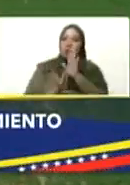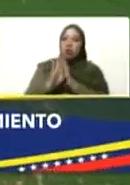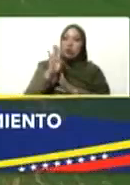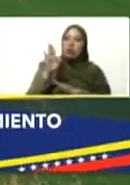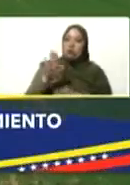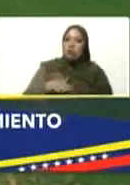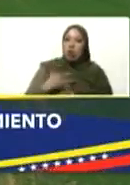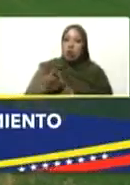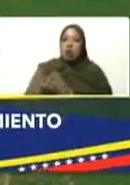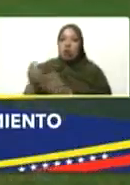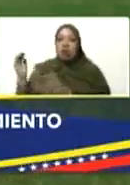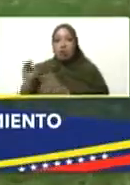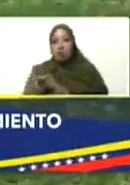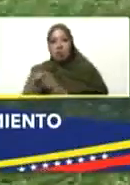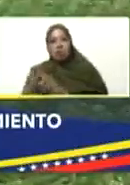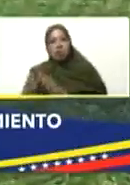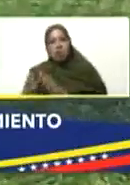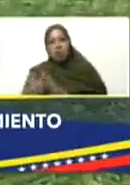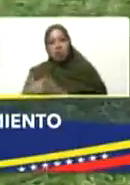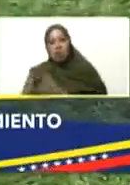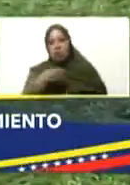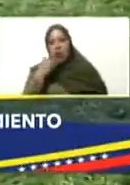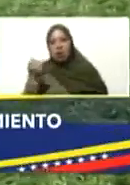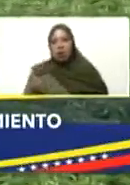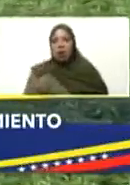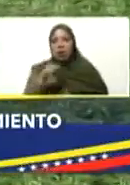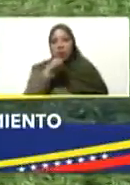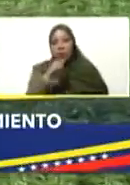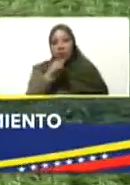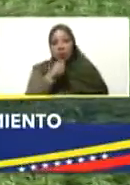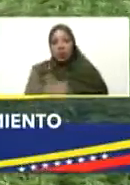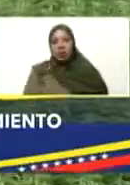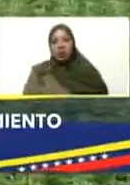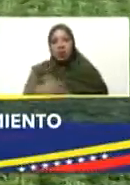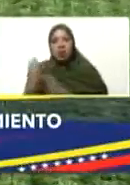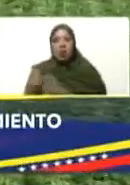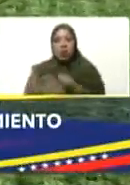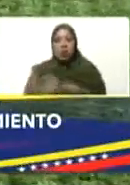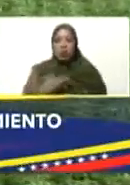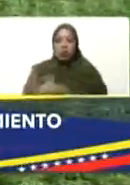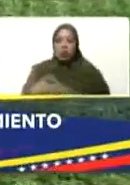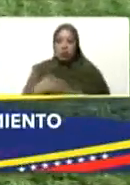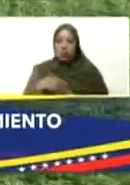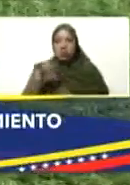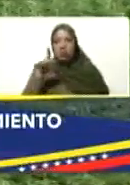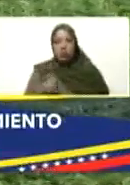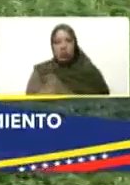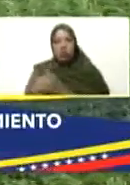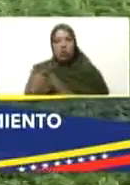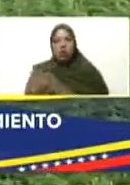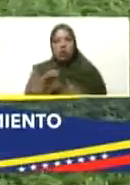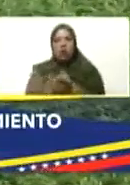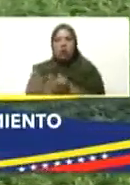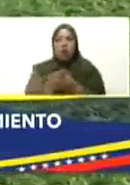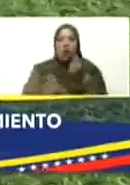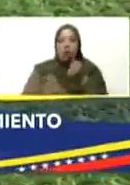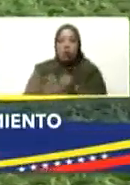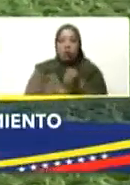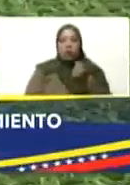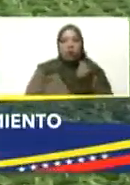duda alguna, viene avanzando de manera vertiginosa. Y eso se debe, por supuesto, al